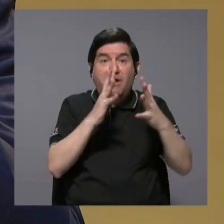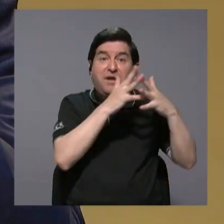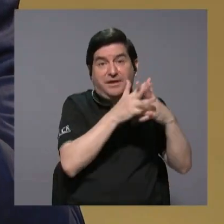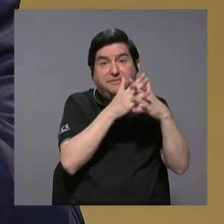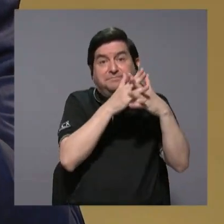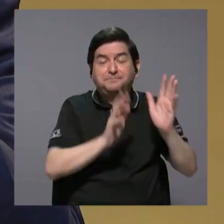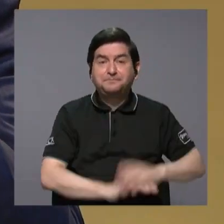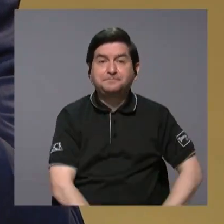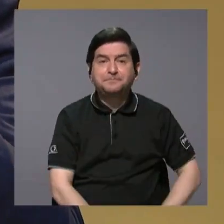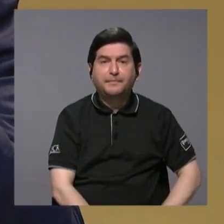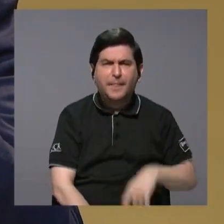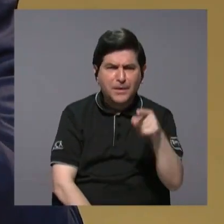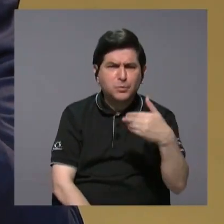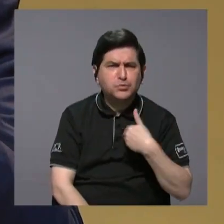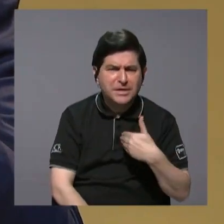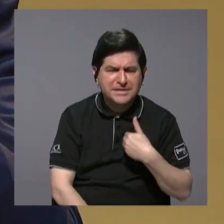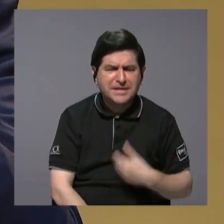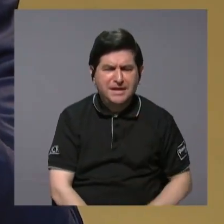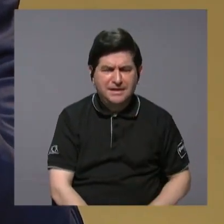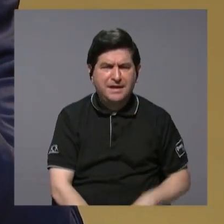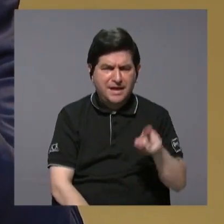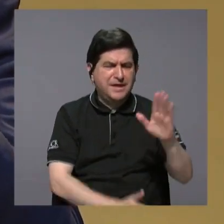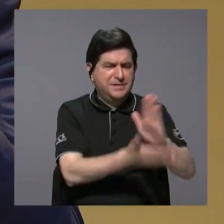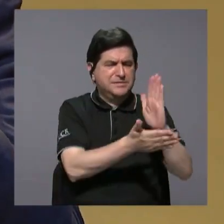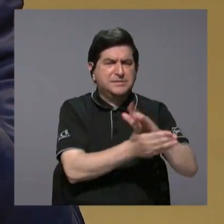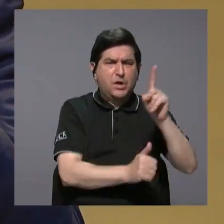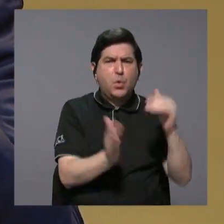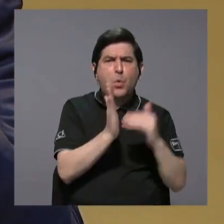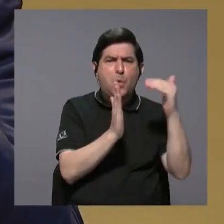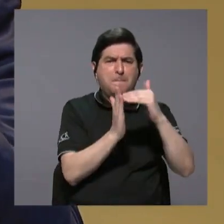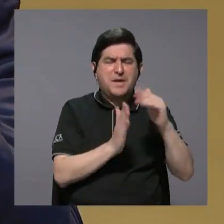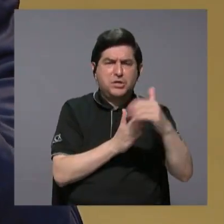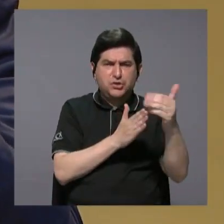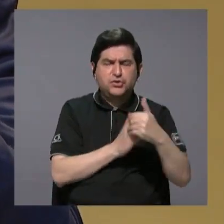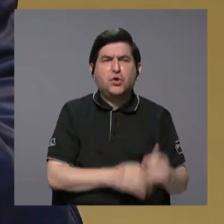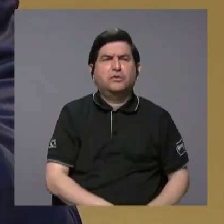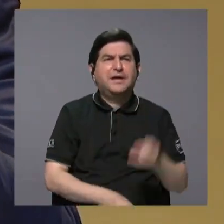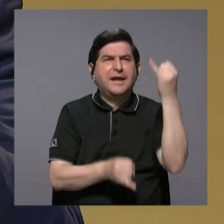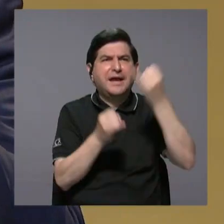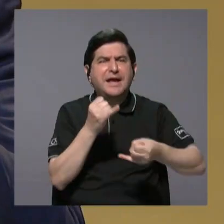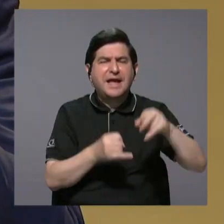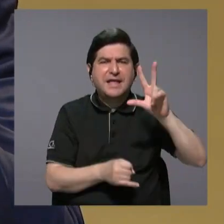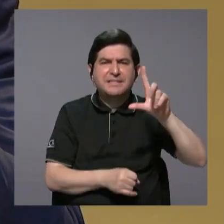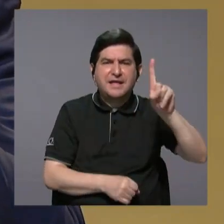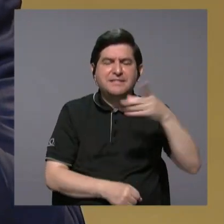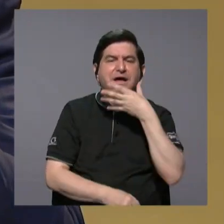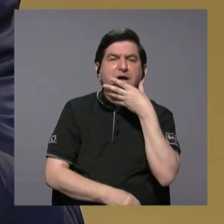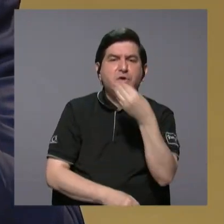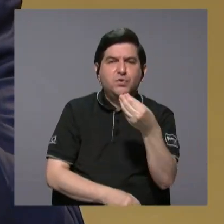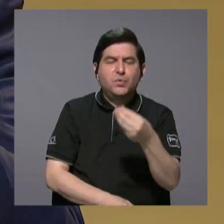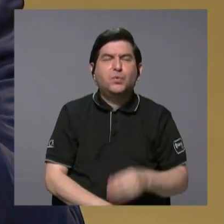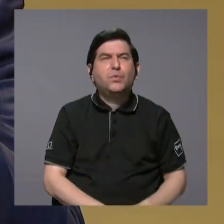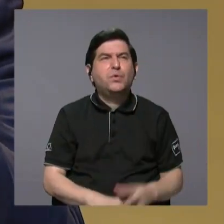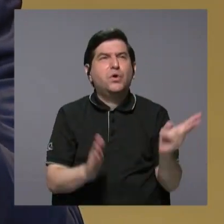Unidos, y usted tiene ese bono de $1,000,000 que vence, digamos, el 31 de diciembre del